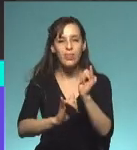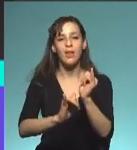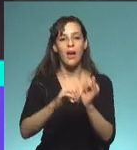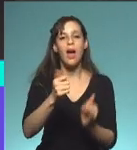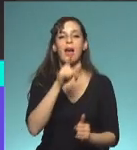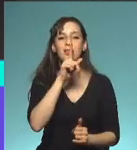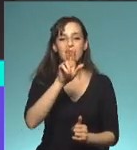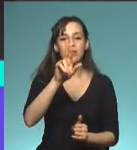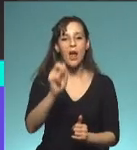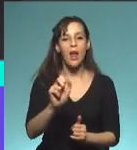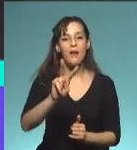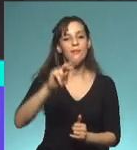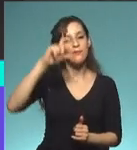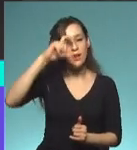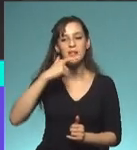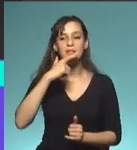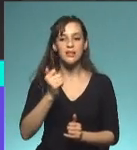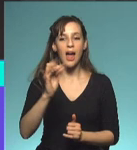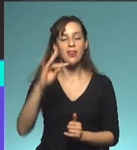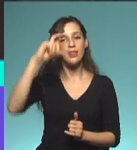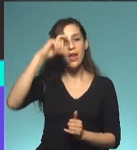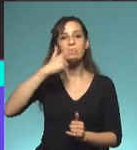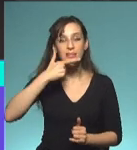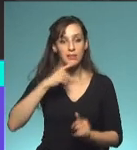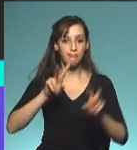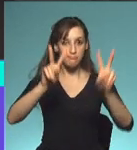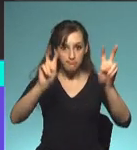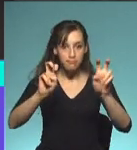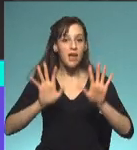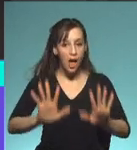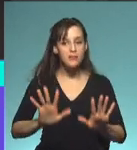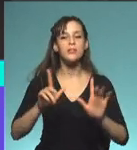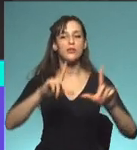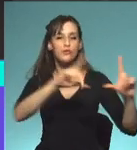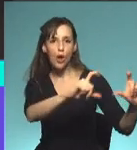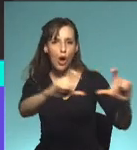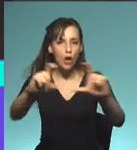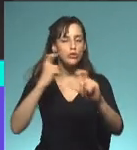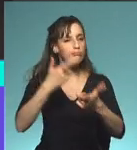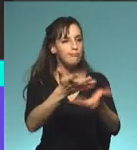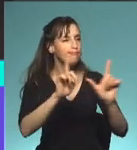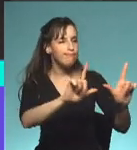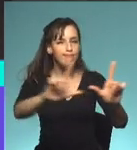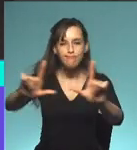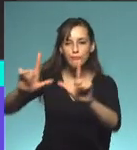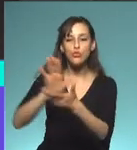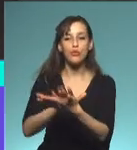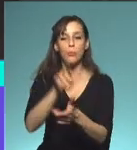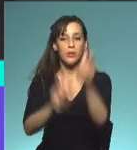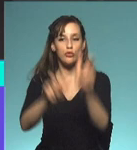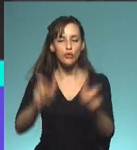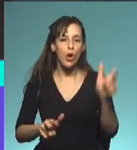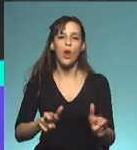así se llama la exposición de fotografías que traen a la mente lo que son las vivencias de los familiares